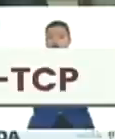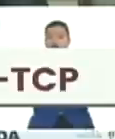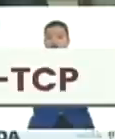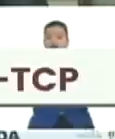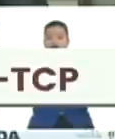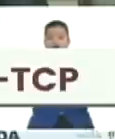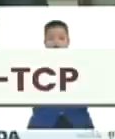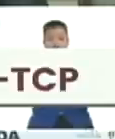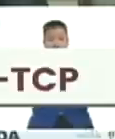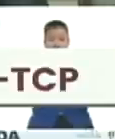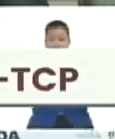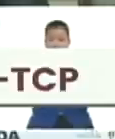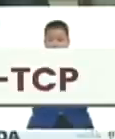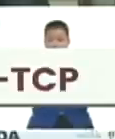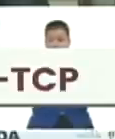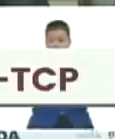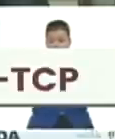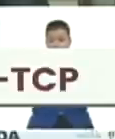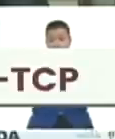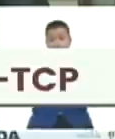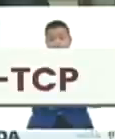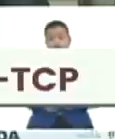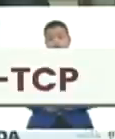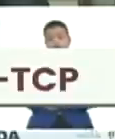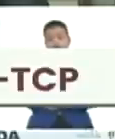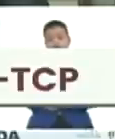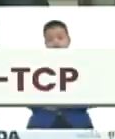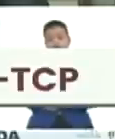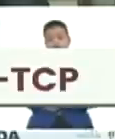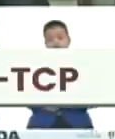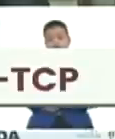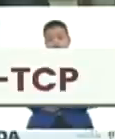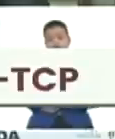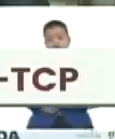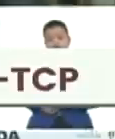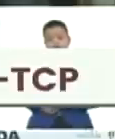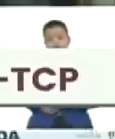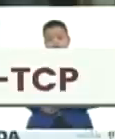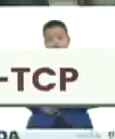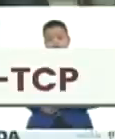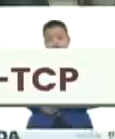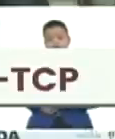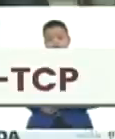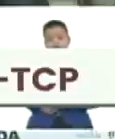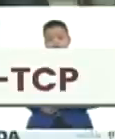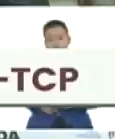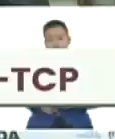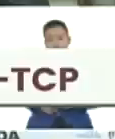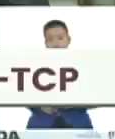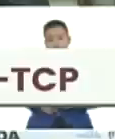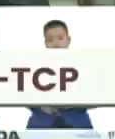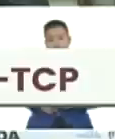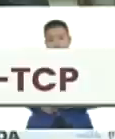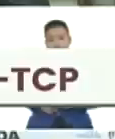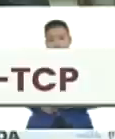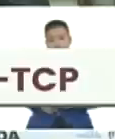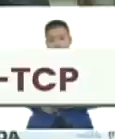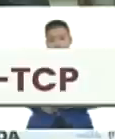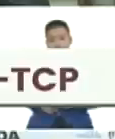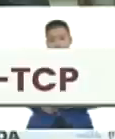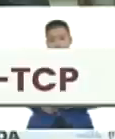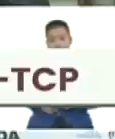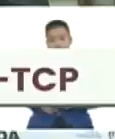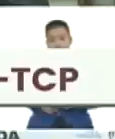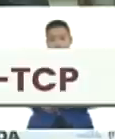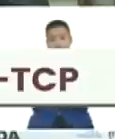precedentes provocados por la pandemia. El hecho de que la comunidad global no ha